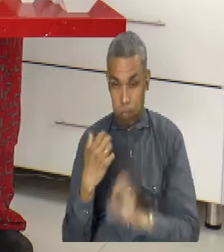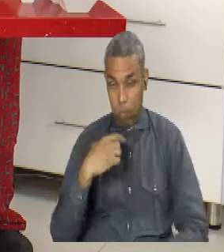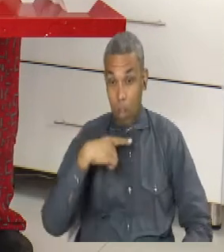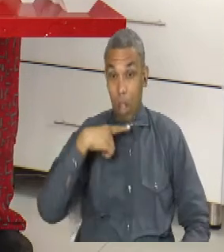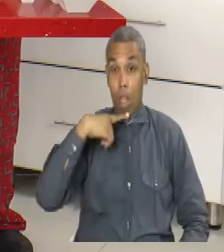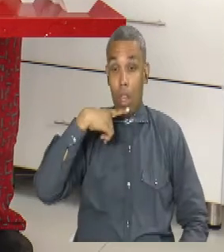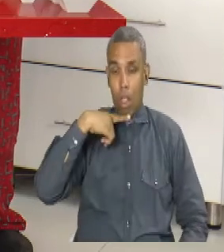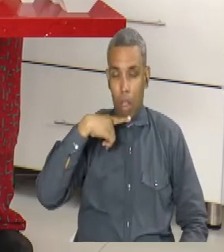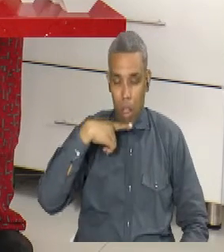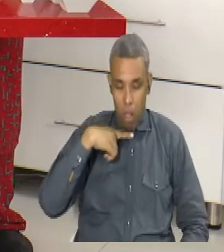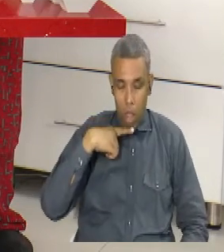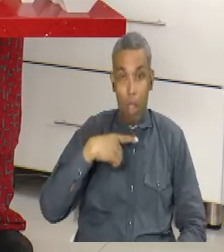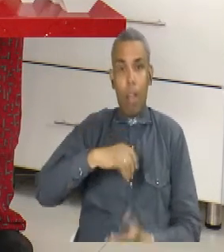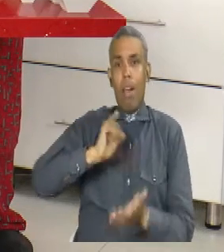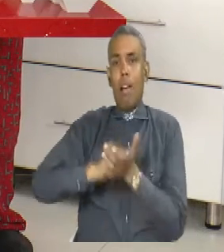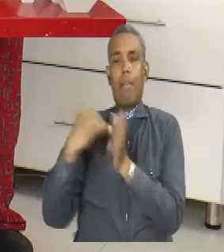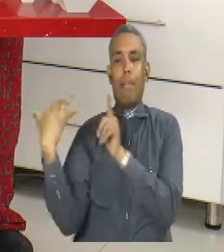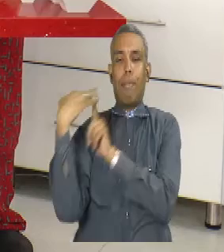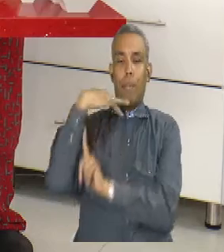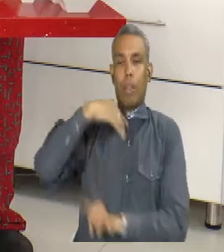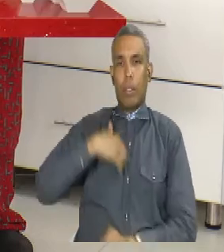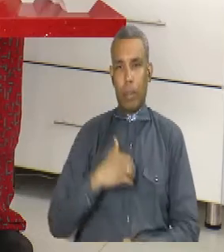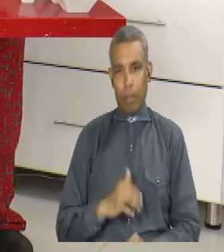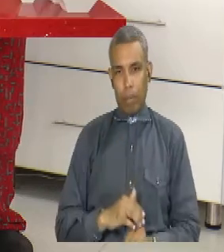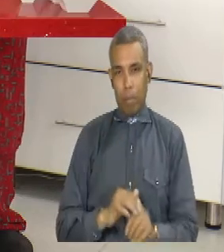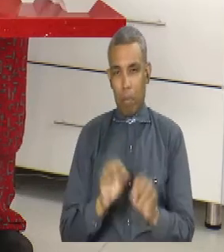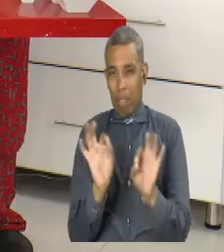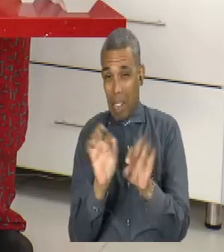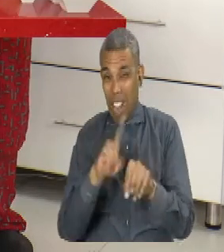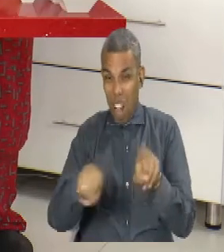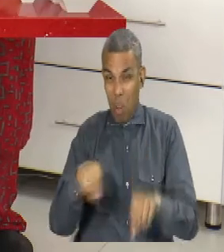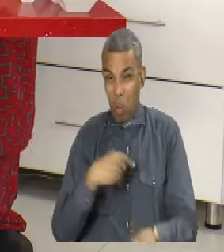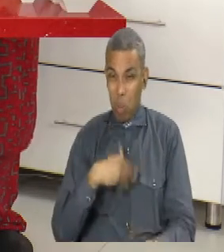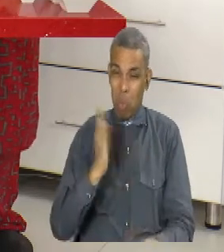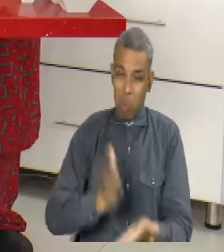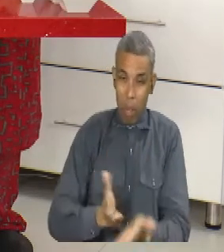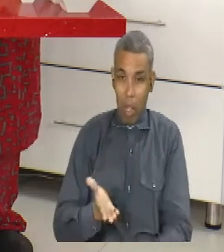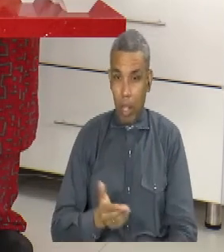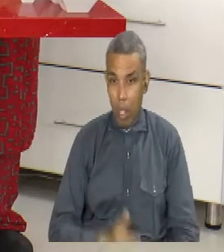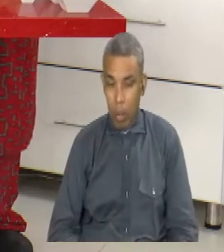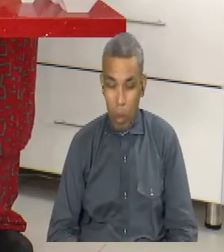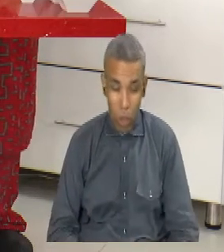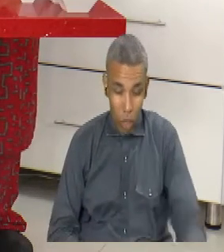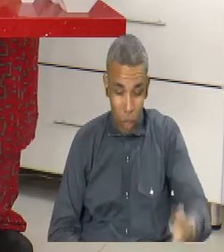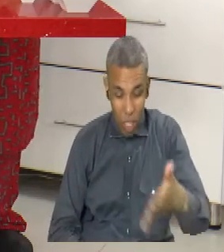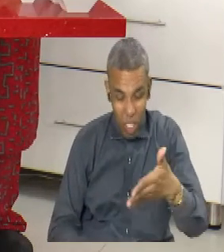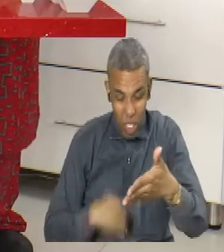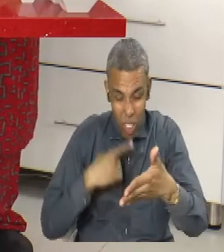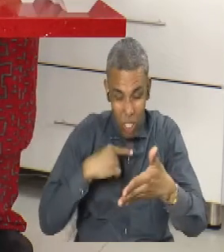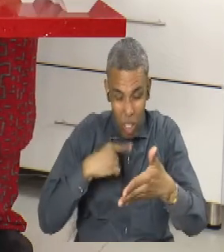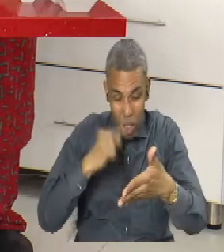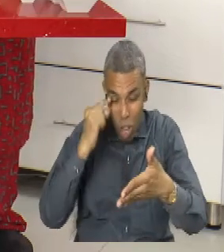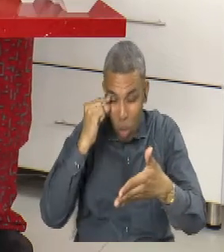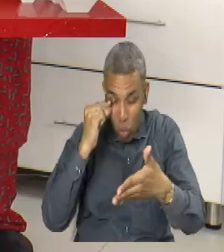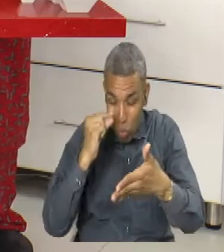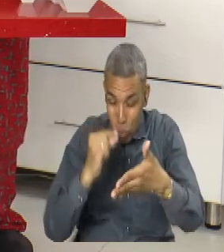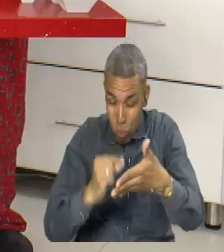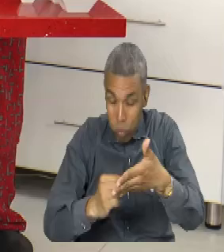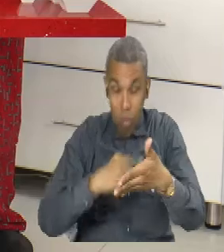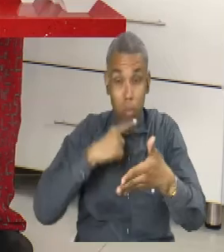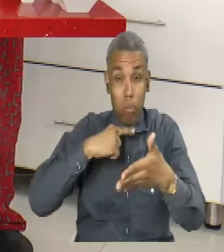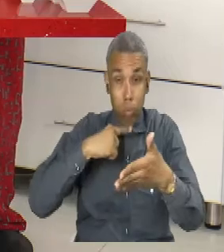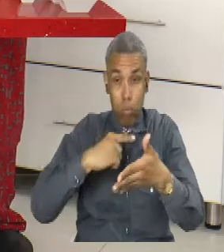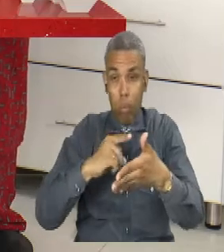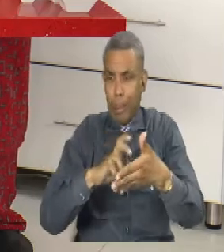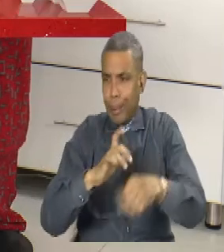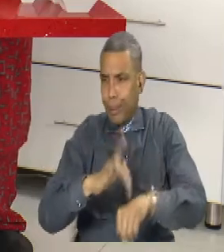hipermetropía, incluso es un tema de prevención, ¿sí? Antes solamente le veíamos gafas al que tenía, pues,